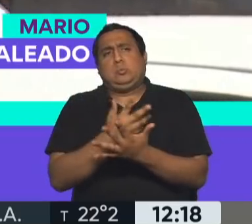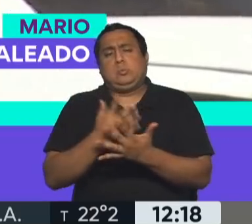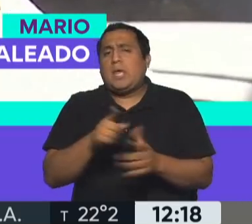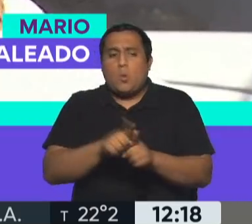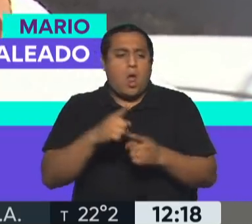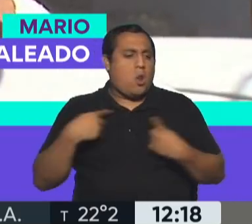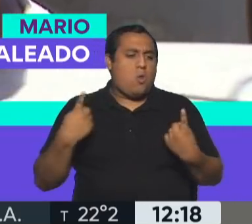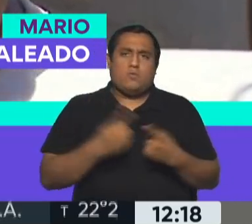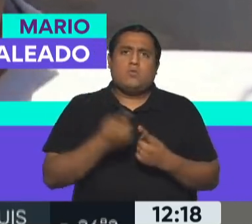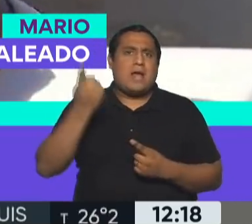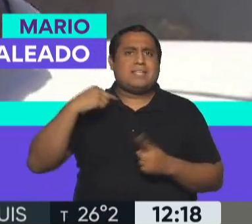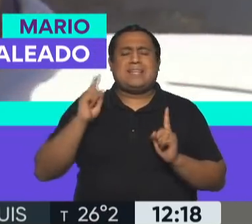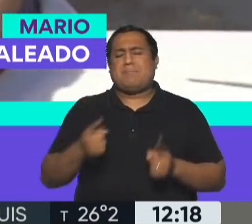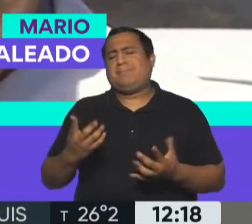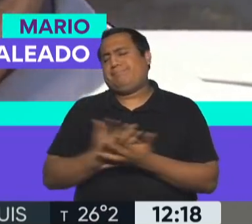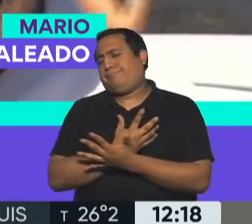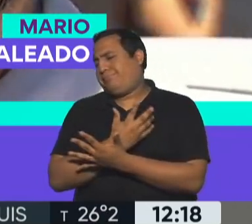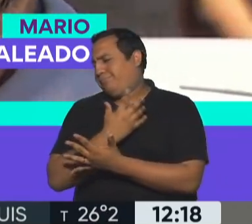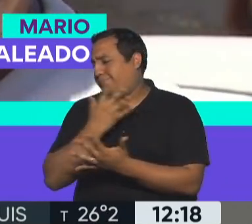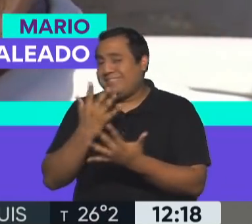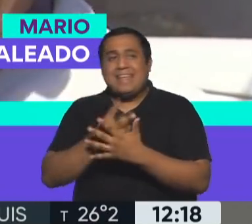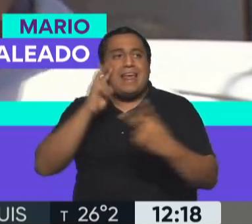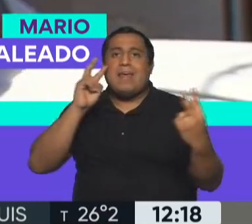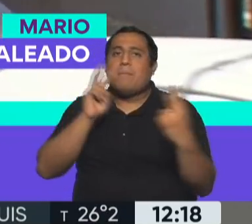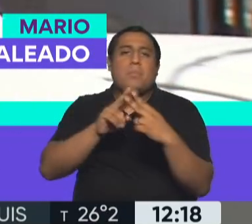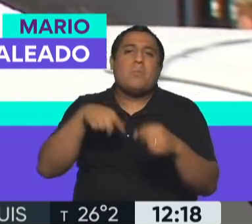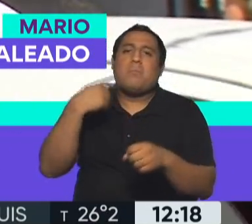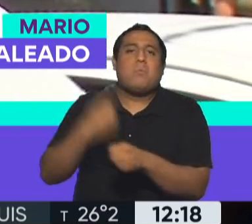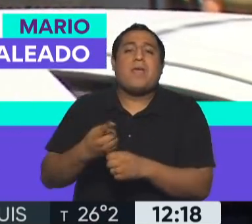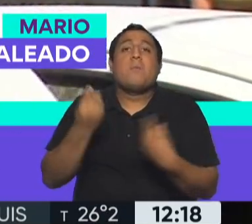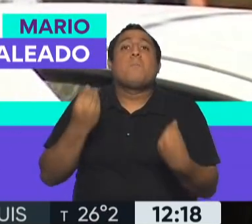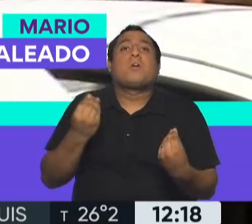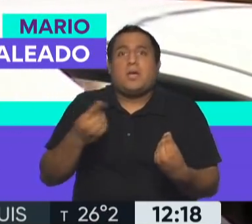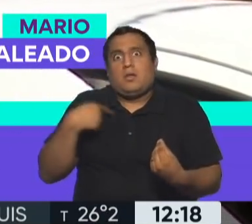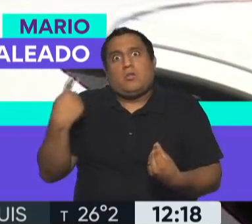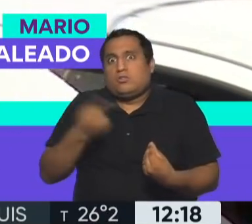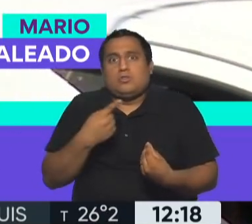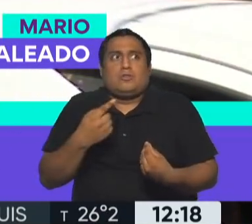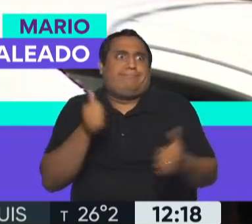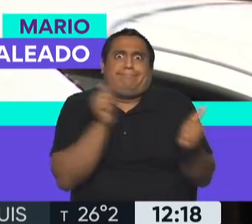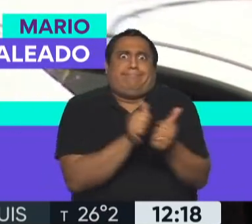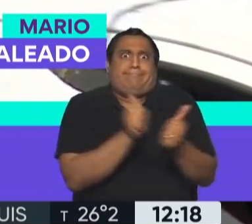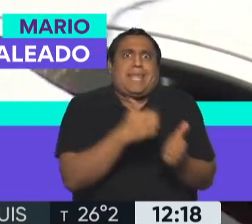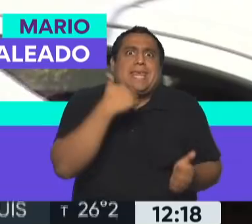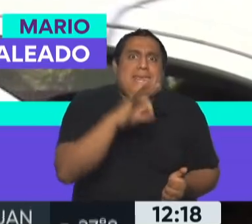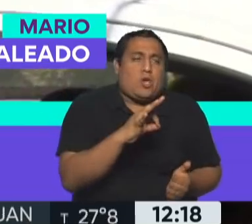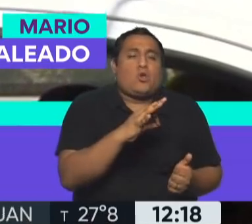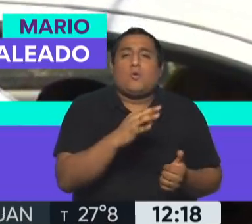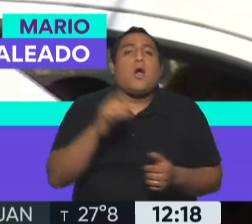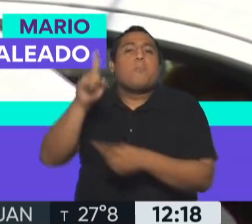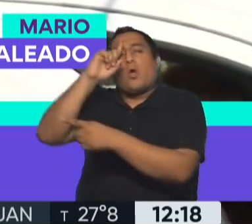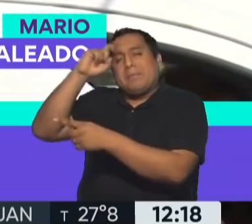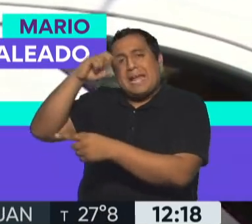pasamos nosotros el día de ayer. No nos pudimos ver por motivo de que nosotros estábamos peleando con nuestro hijo acá, allá en el